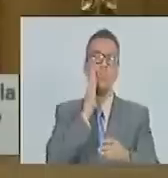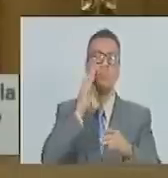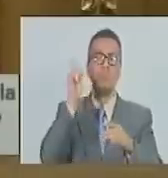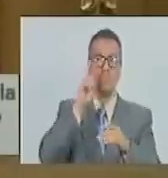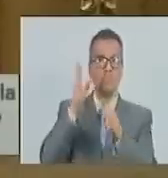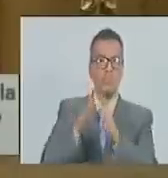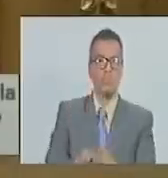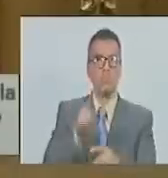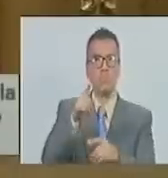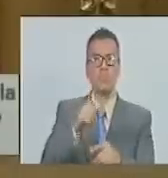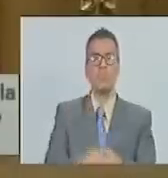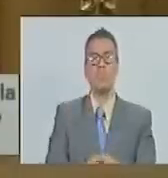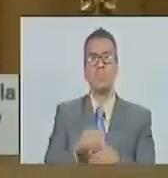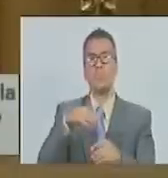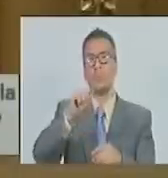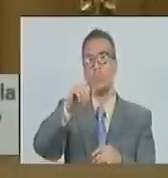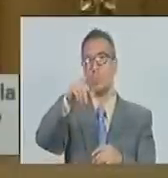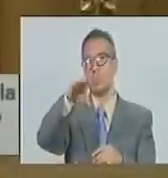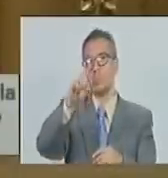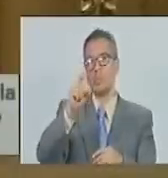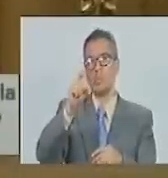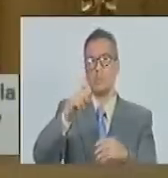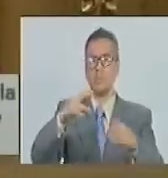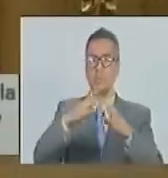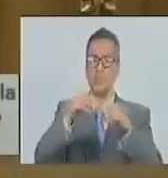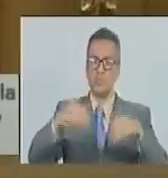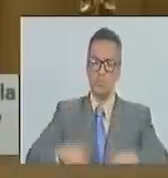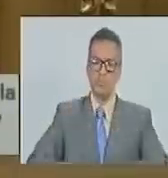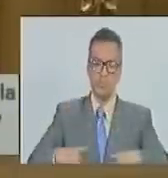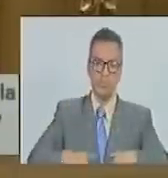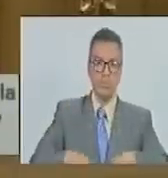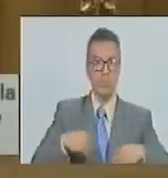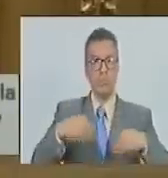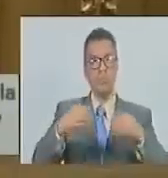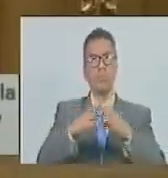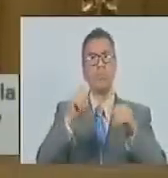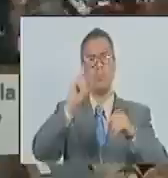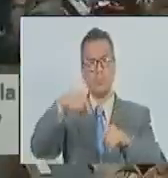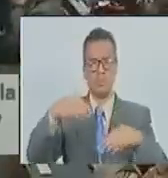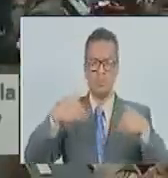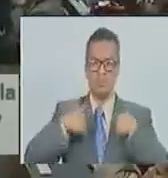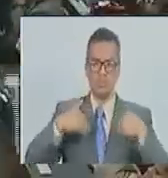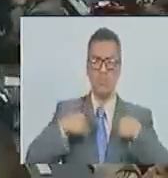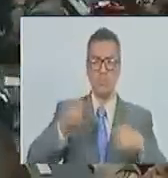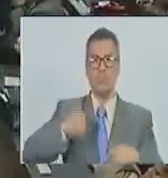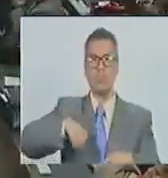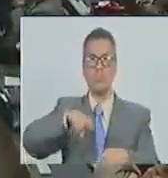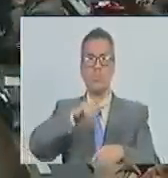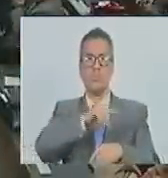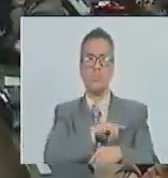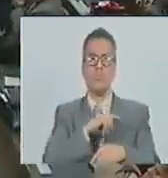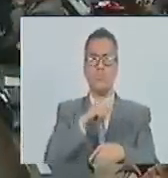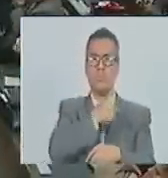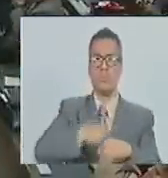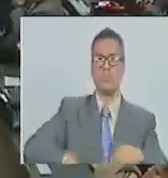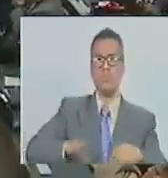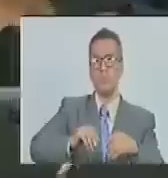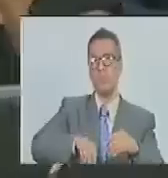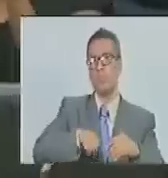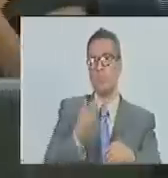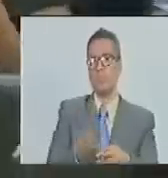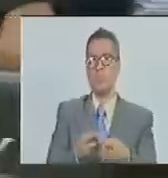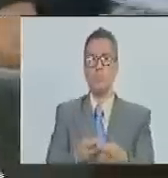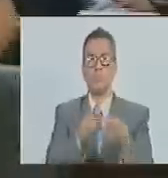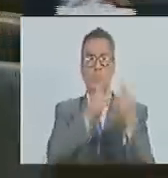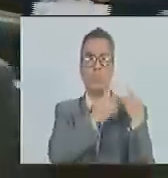que le agradecen a Alex Saab el esfuerzo, el sacrificio que ha hecho a nuestro presidente, que fue capaz de